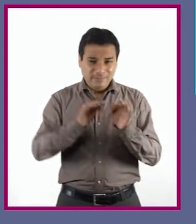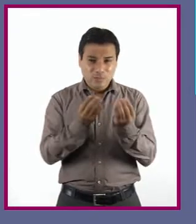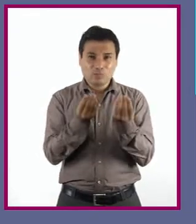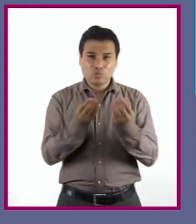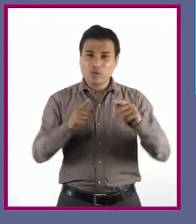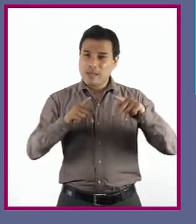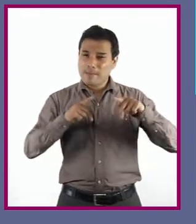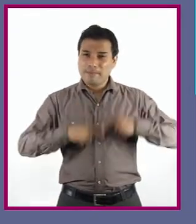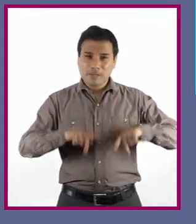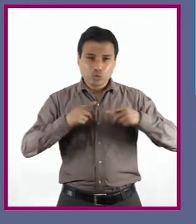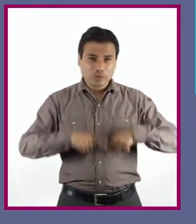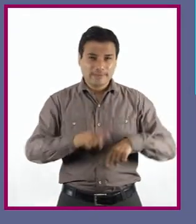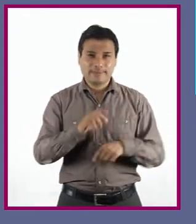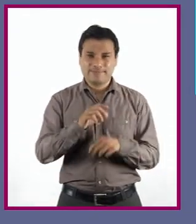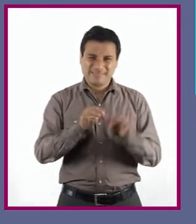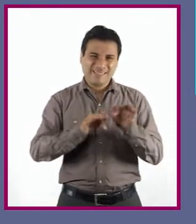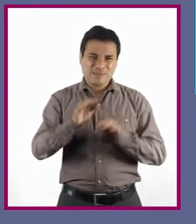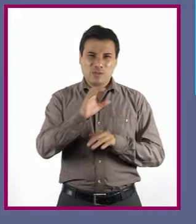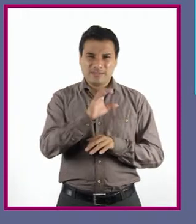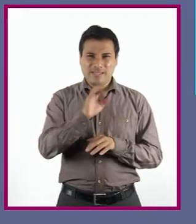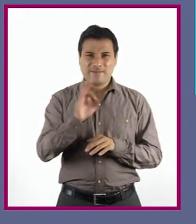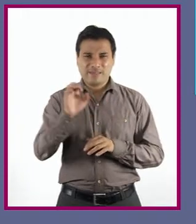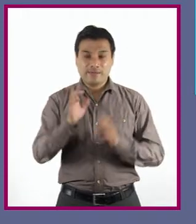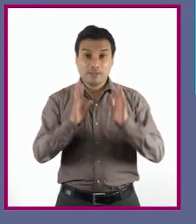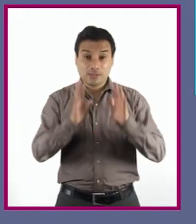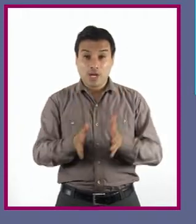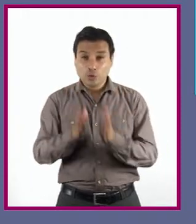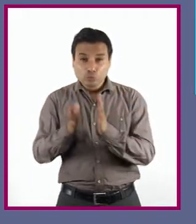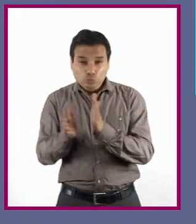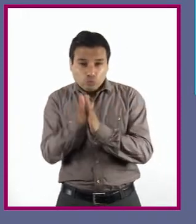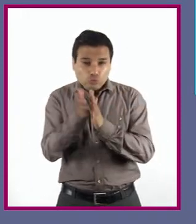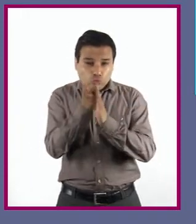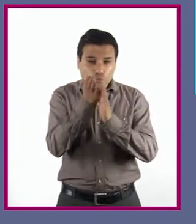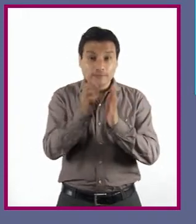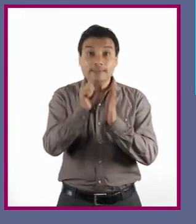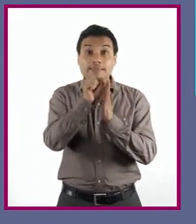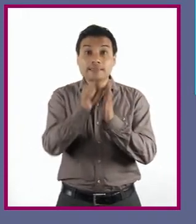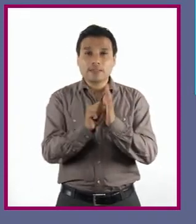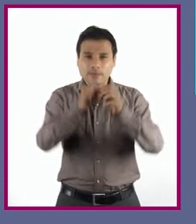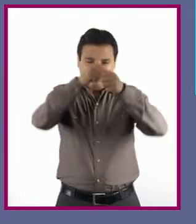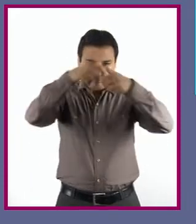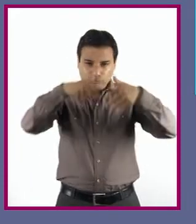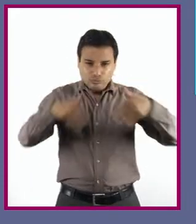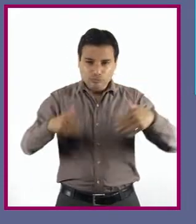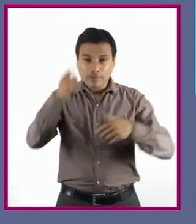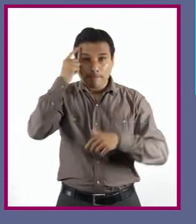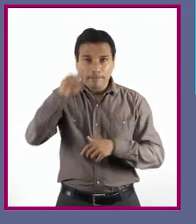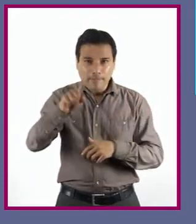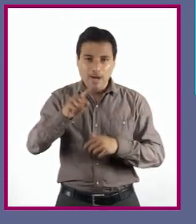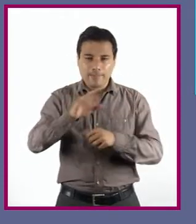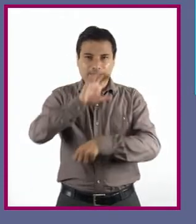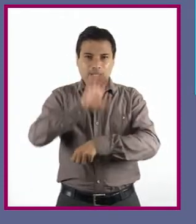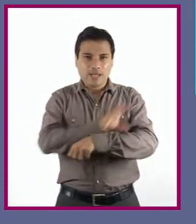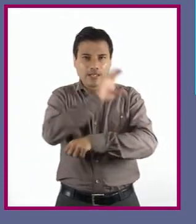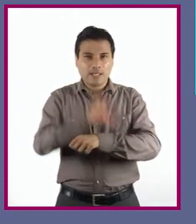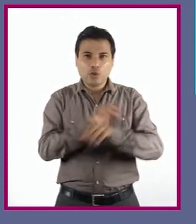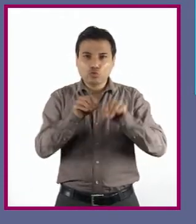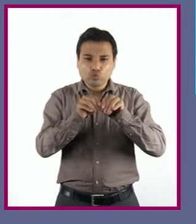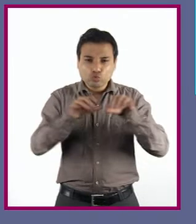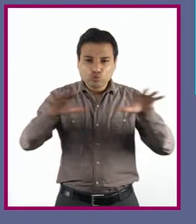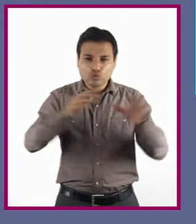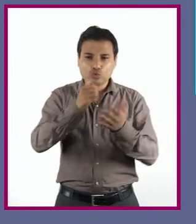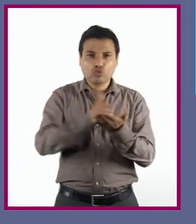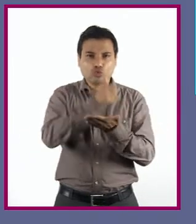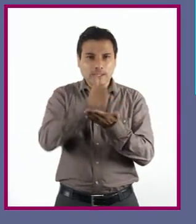de personas de la CFE han armado todo un sistema para llevar energía a todas las poblaciones y ciudades de